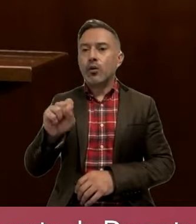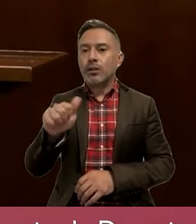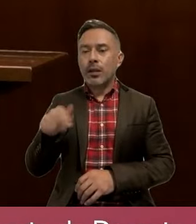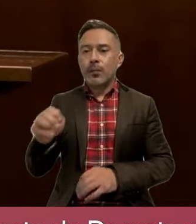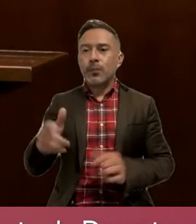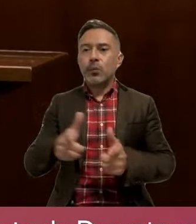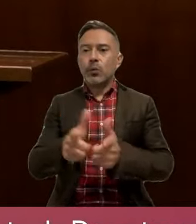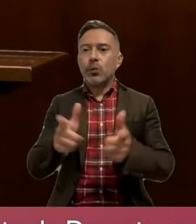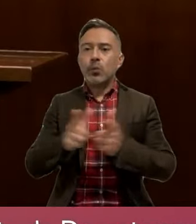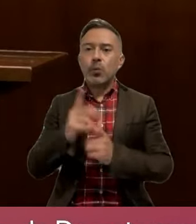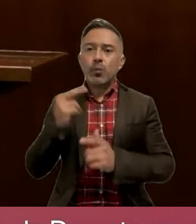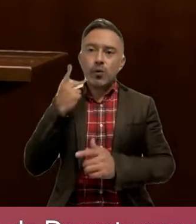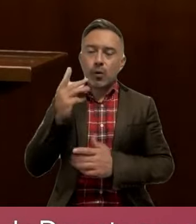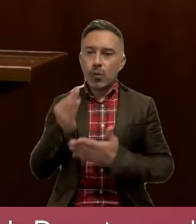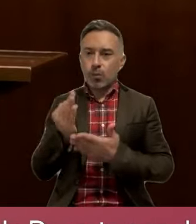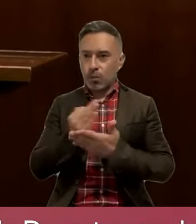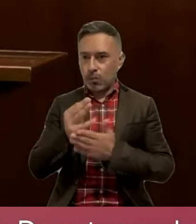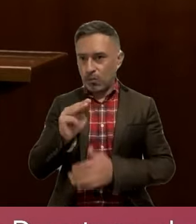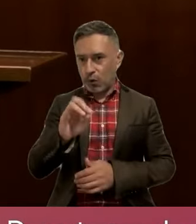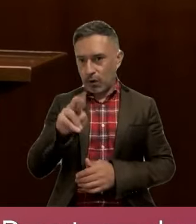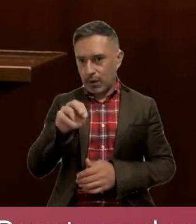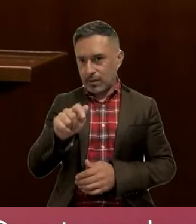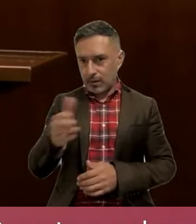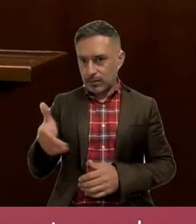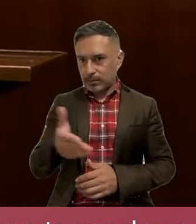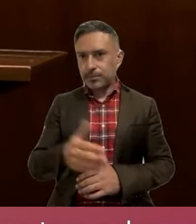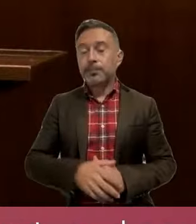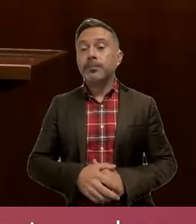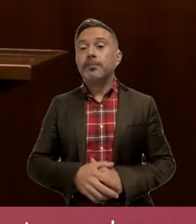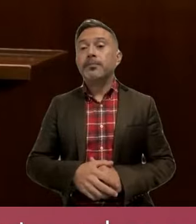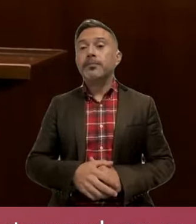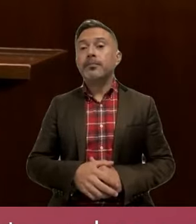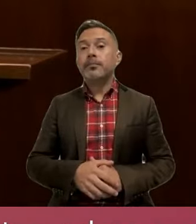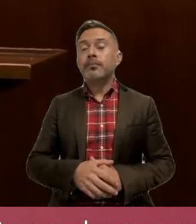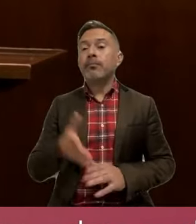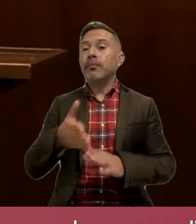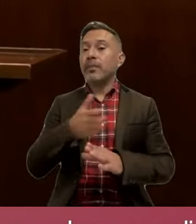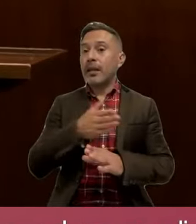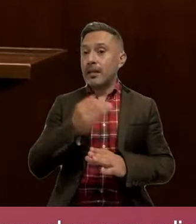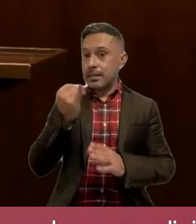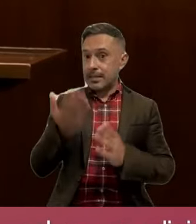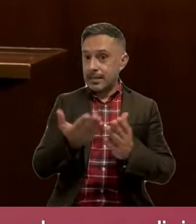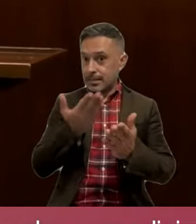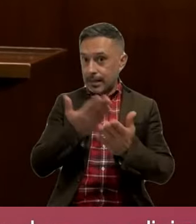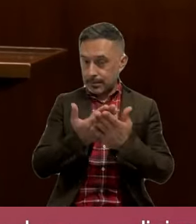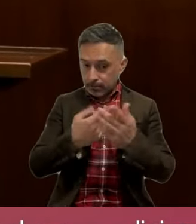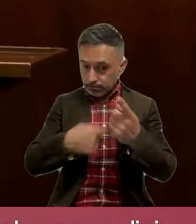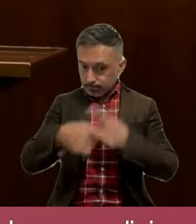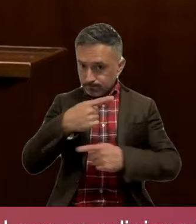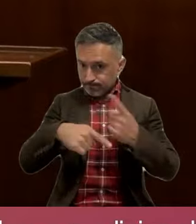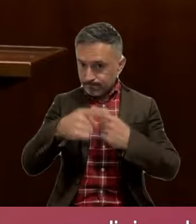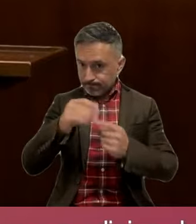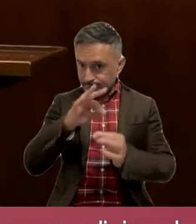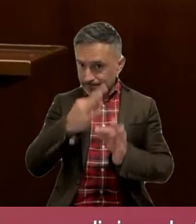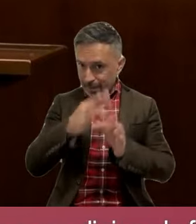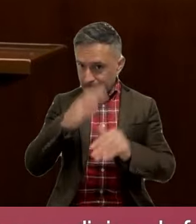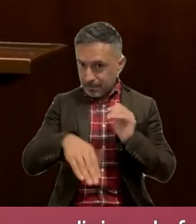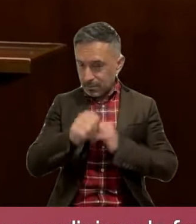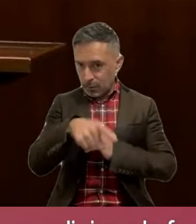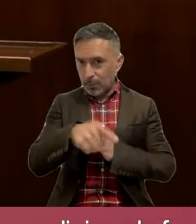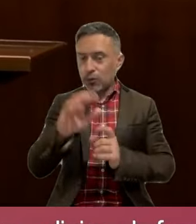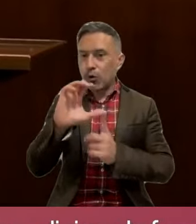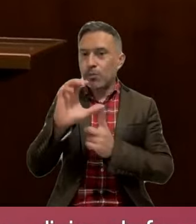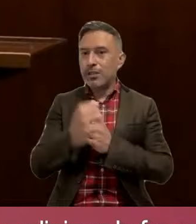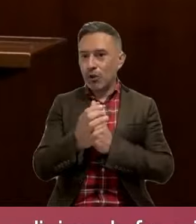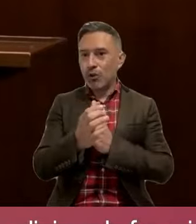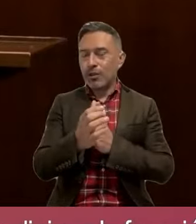Grupo Parlamentario de Morena. Desarrollado el estudio de la iniciativa y discutida plenamente en la Comisión